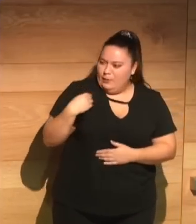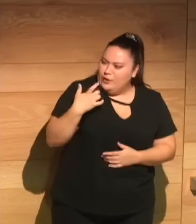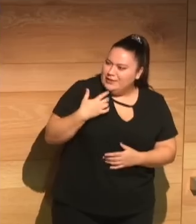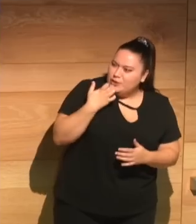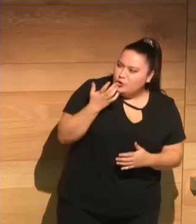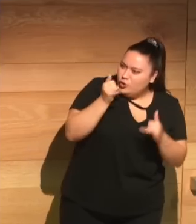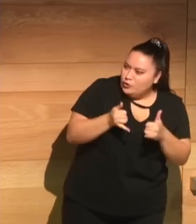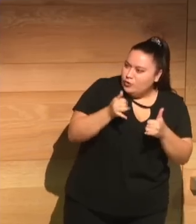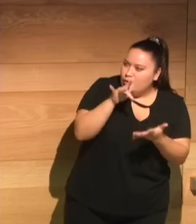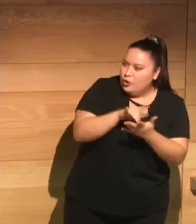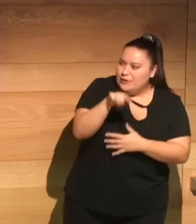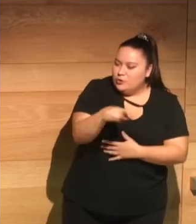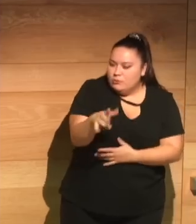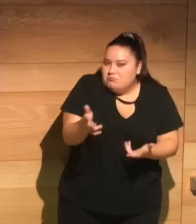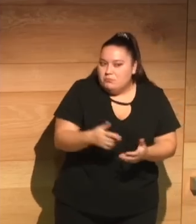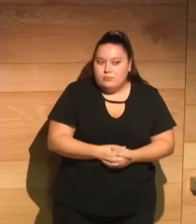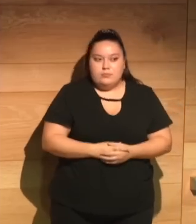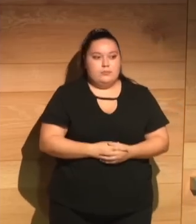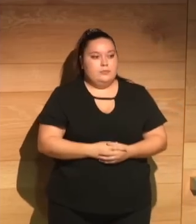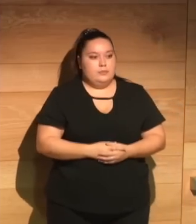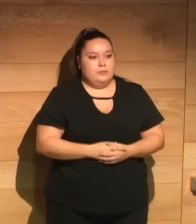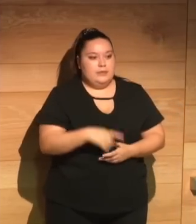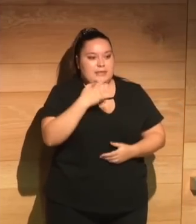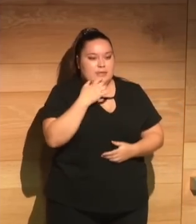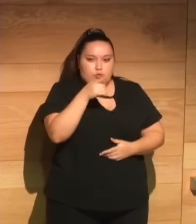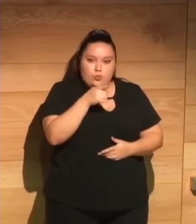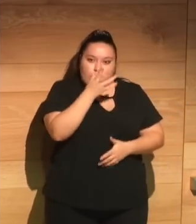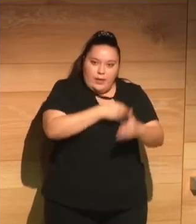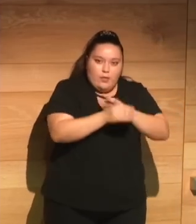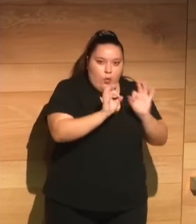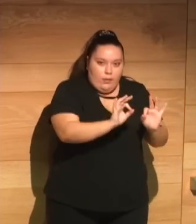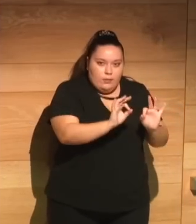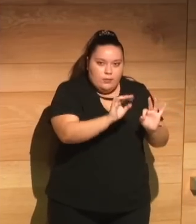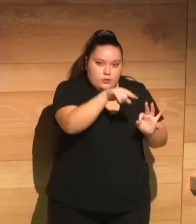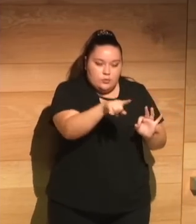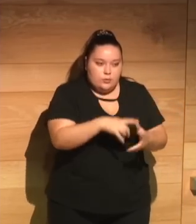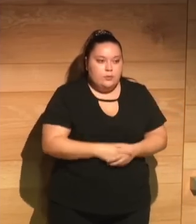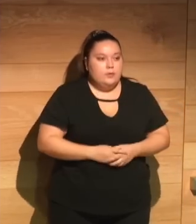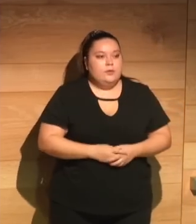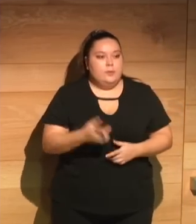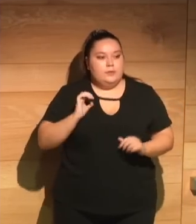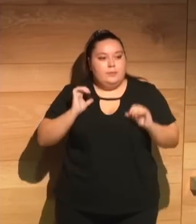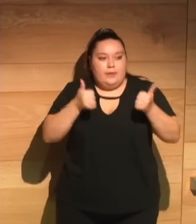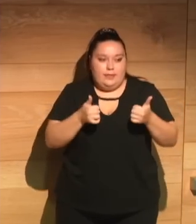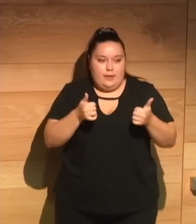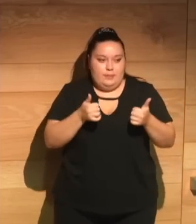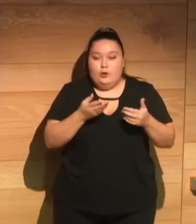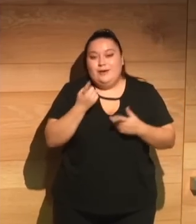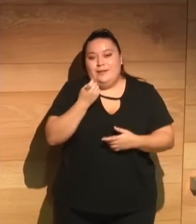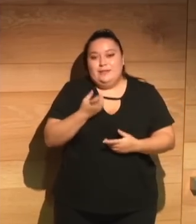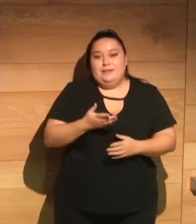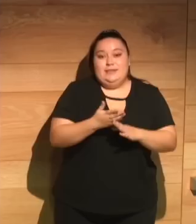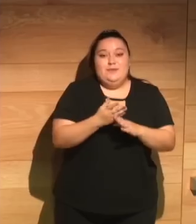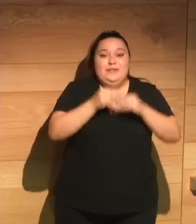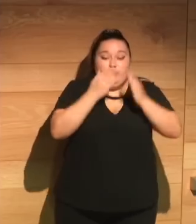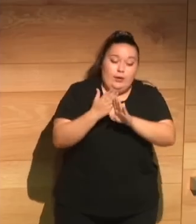que... Esa era, sí. Quería saber si habías nacido en Altamira. Va a costar arrancar, pero es que tenemos que ir a la prehistoria, ¿vale? Esto